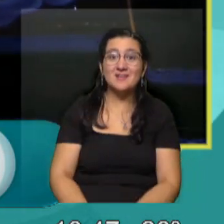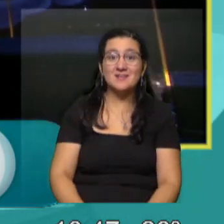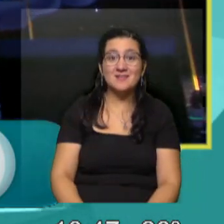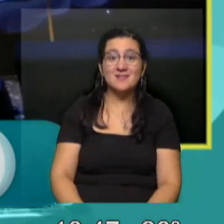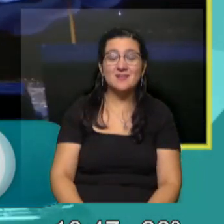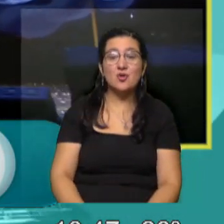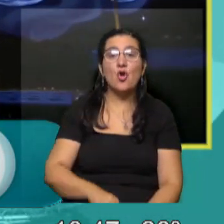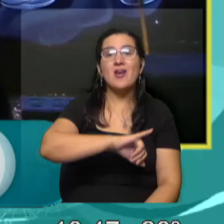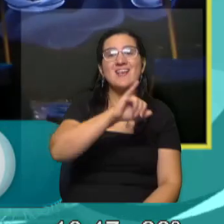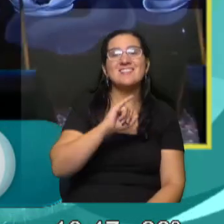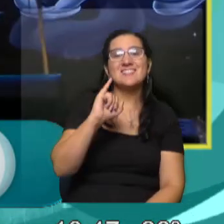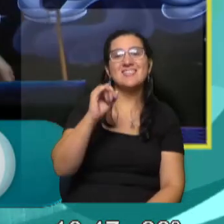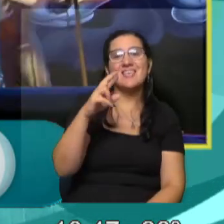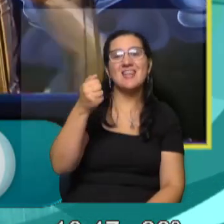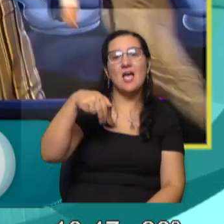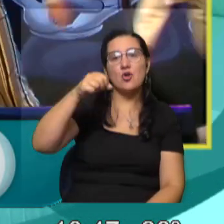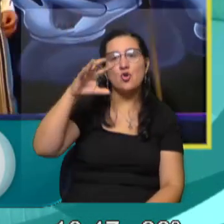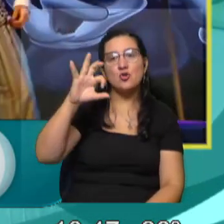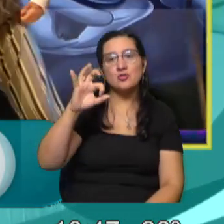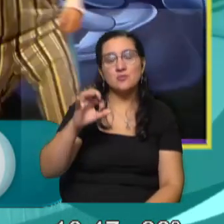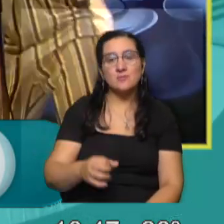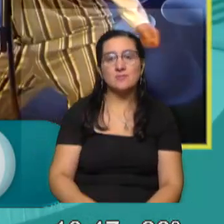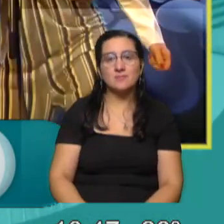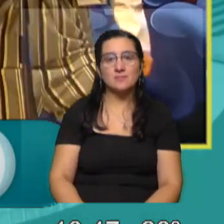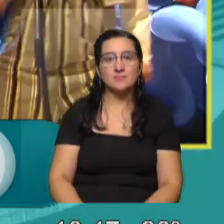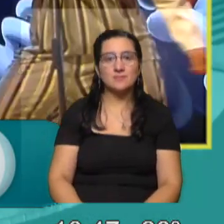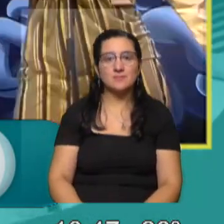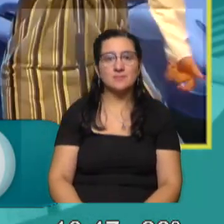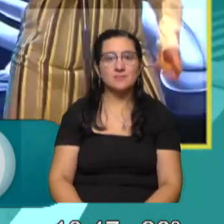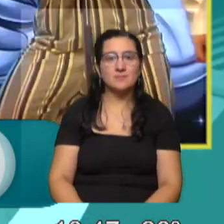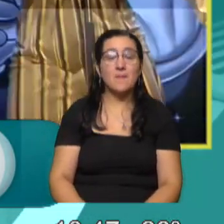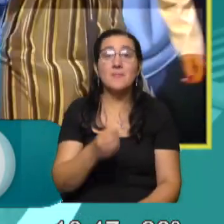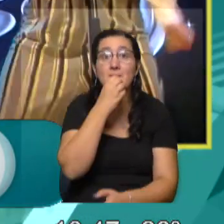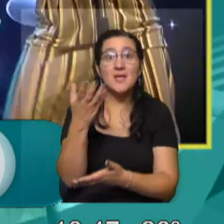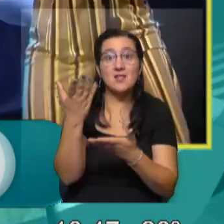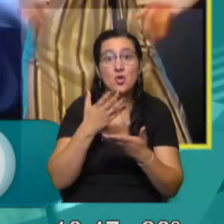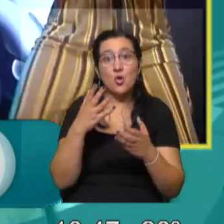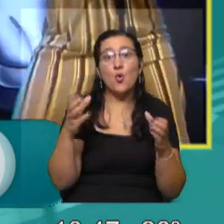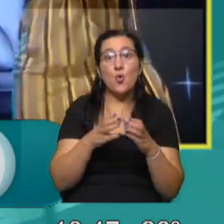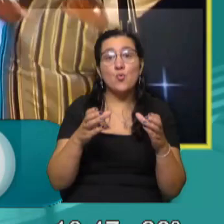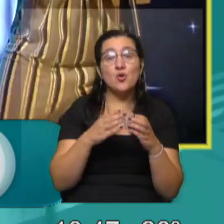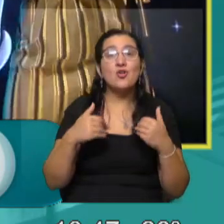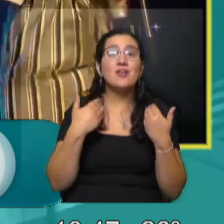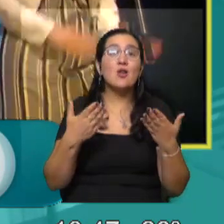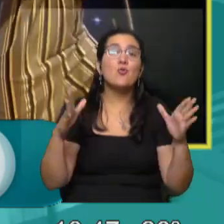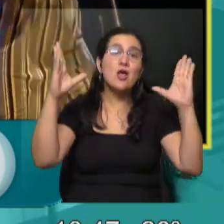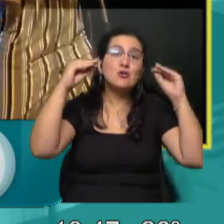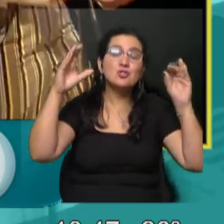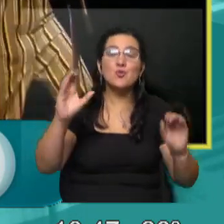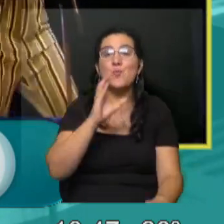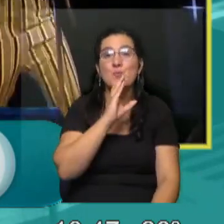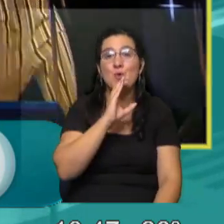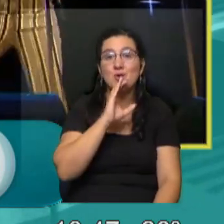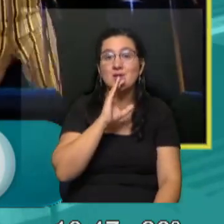con Cirianos ahí que pasará el pasaje a la liguilla, así que bienvenido a este conjunto que nos regaló una noche de humor, como ellos lo saben hacer, y